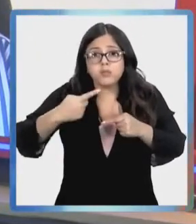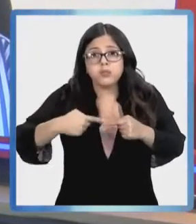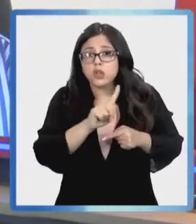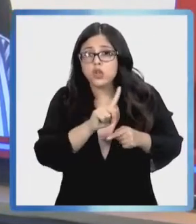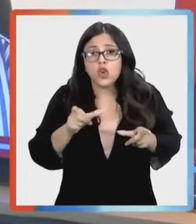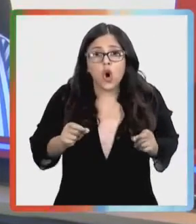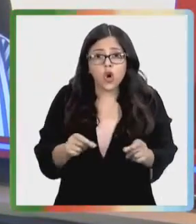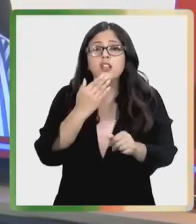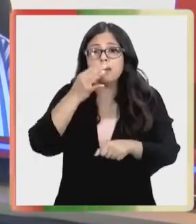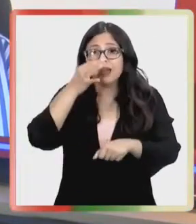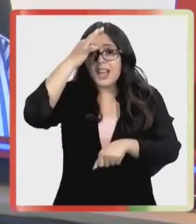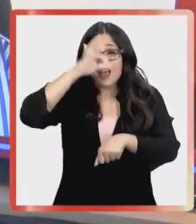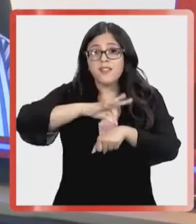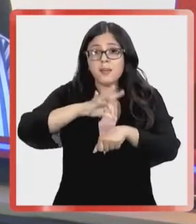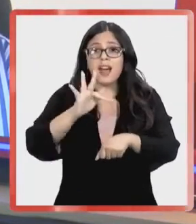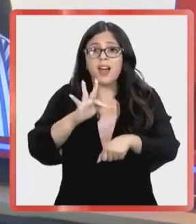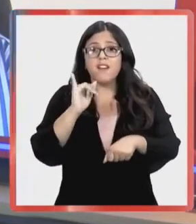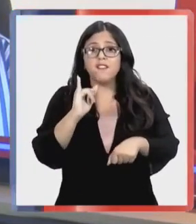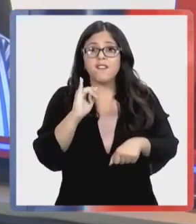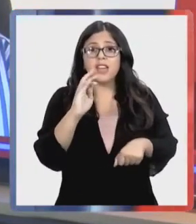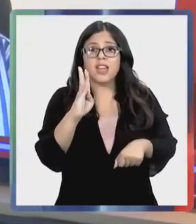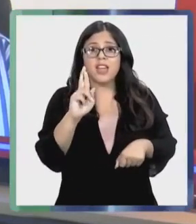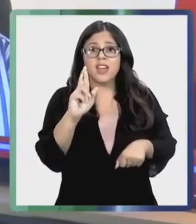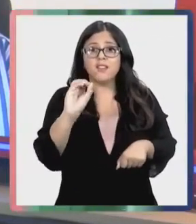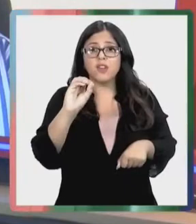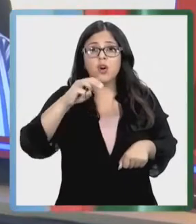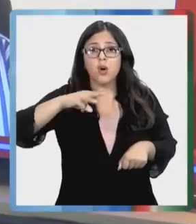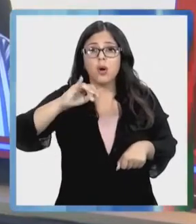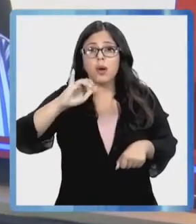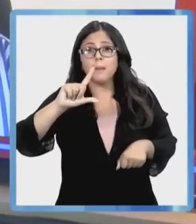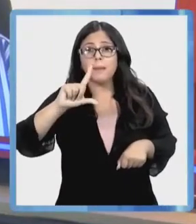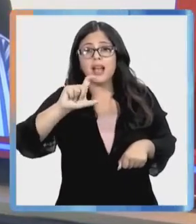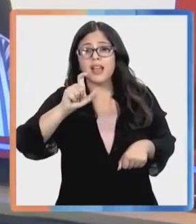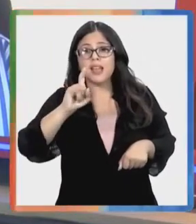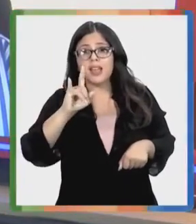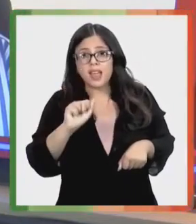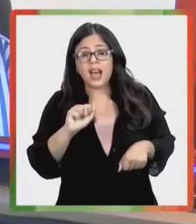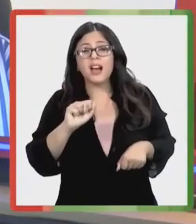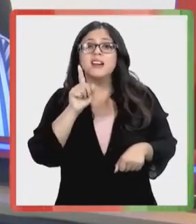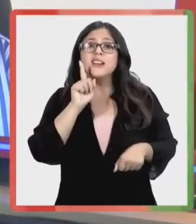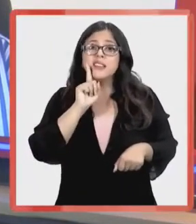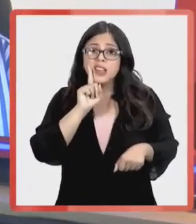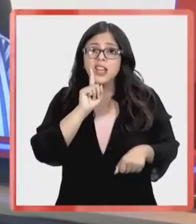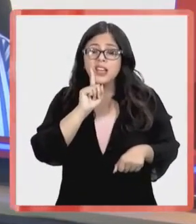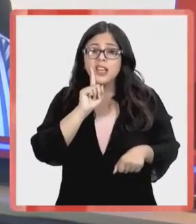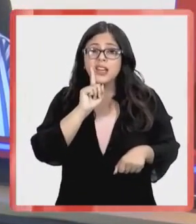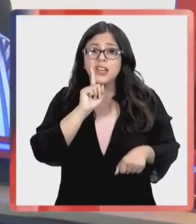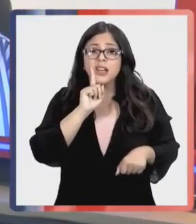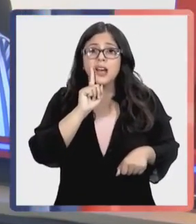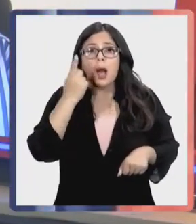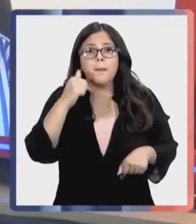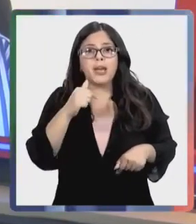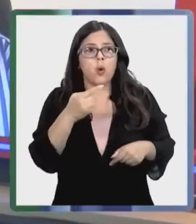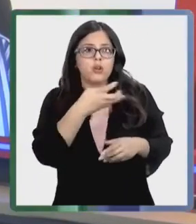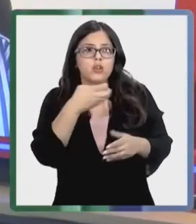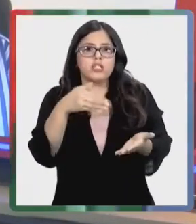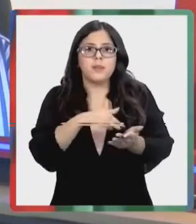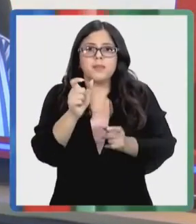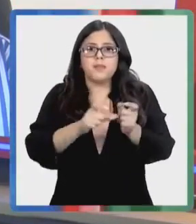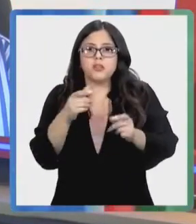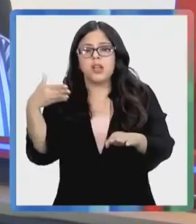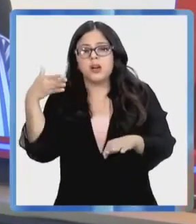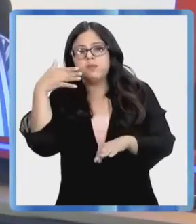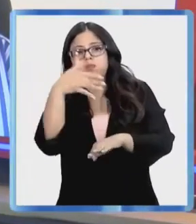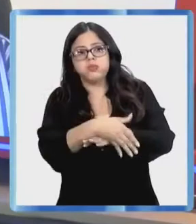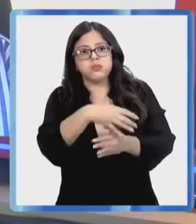no oncológicos sí tiene los recursos necesarios, pero estamos hablando de 400.000 personas que van a acercarse a los centros de salud y van a